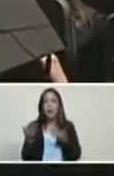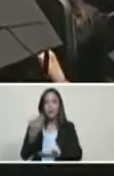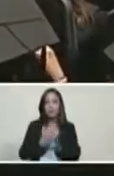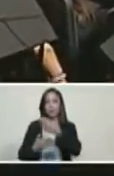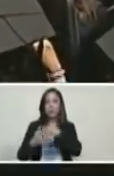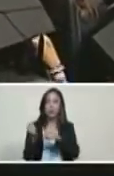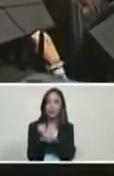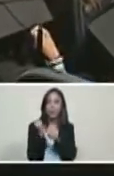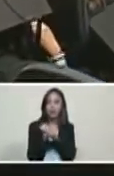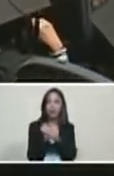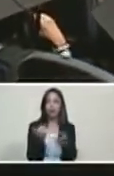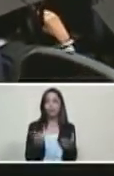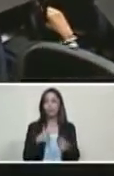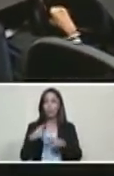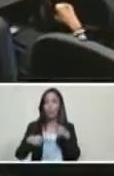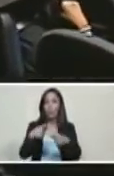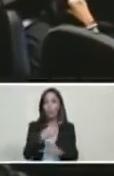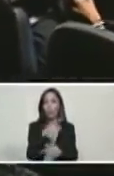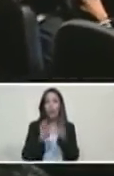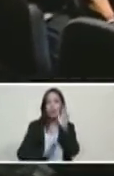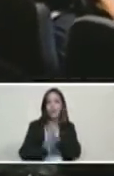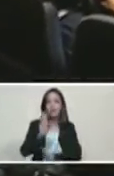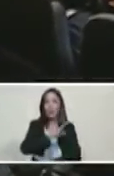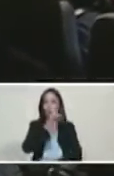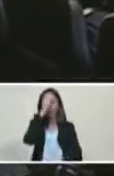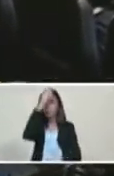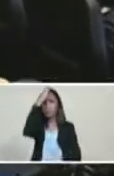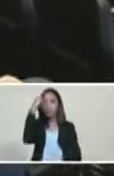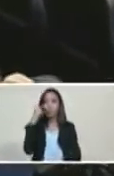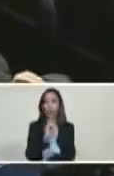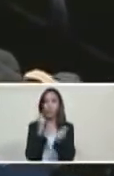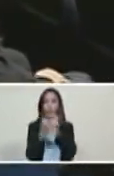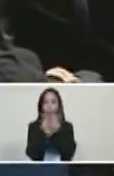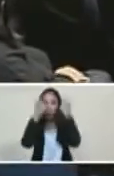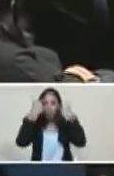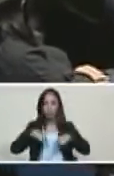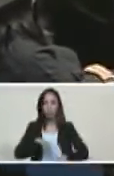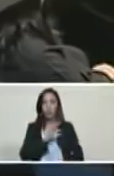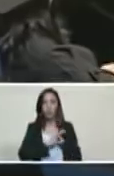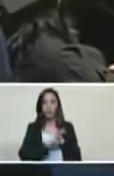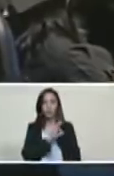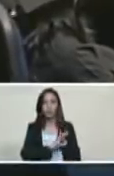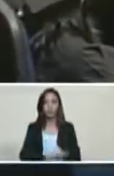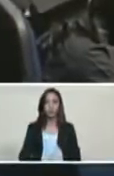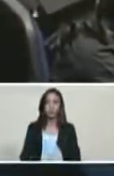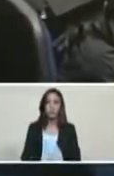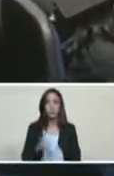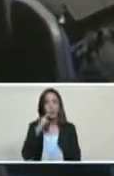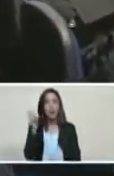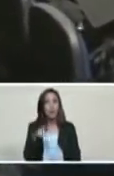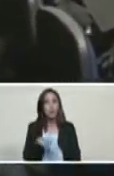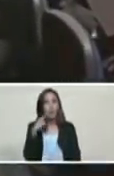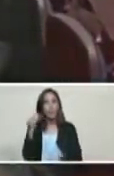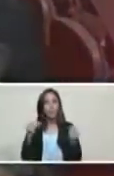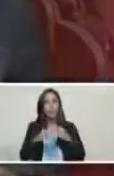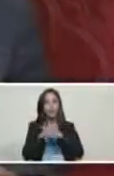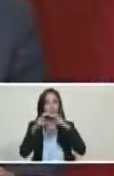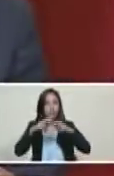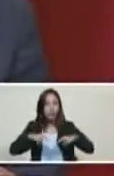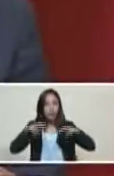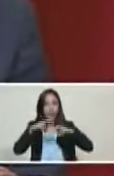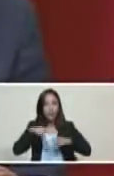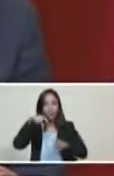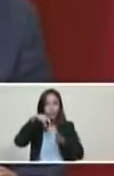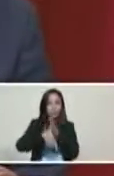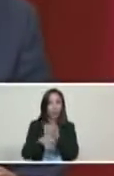al trabajo y al desarrollo de sus capacidades para la transformación social, así como a la valoración de la indagación,